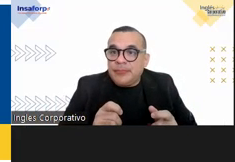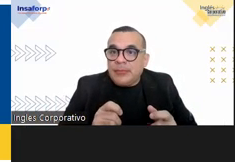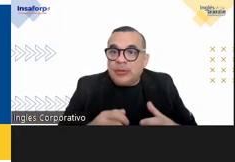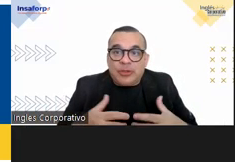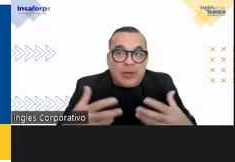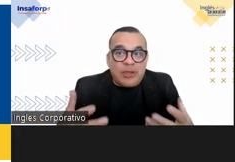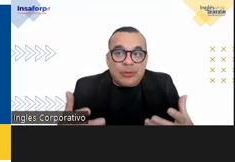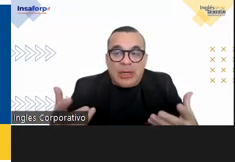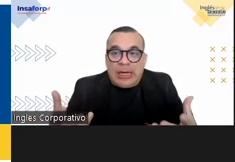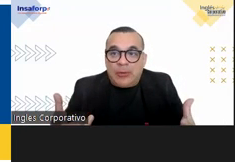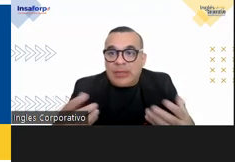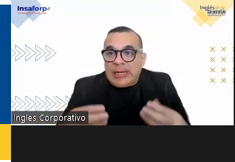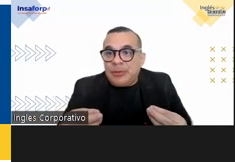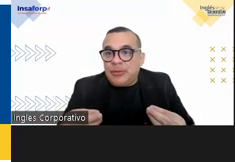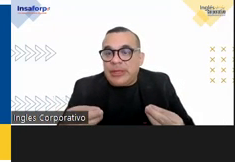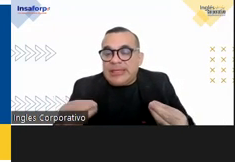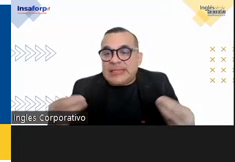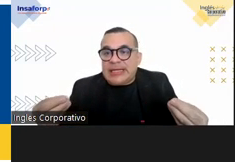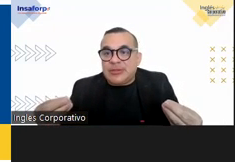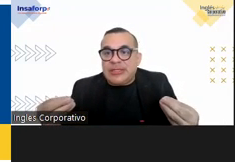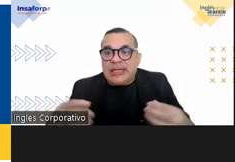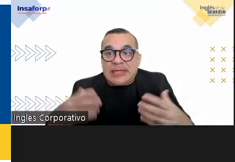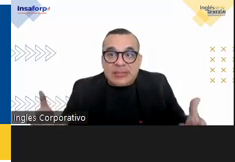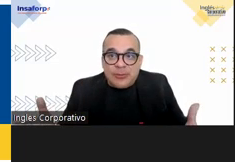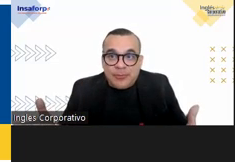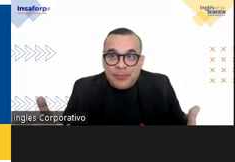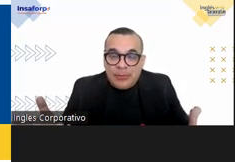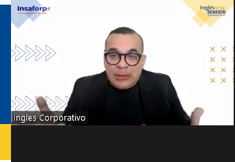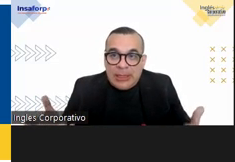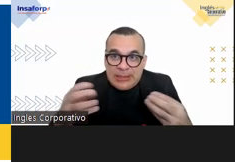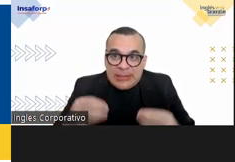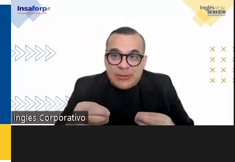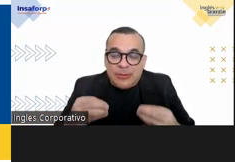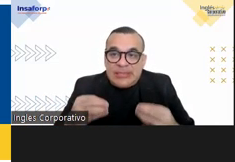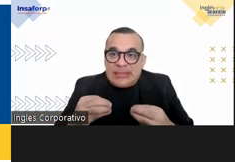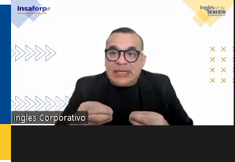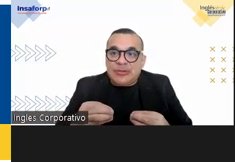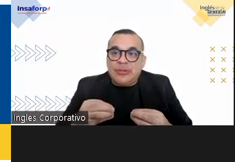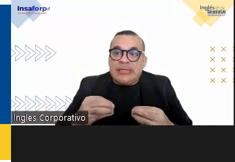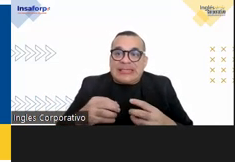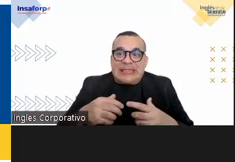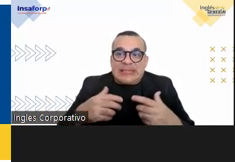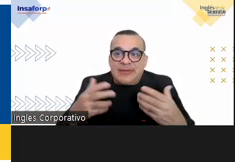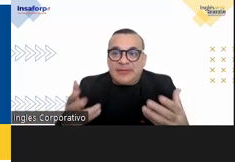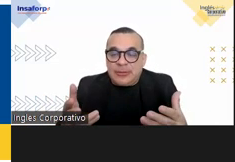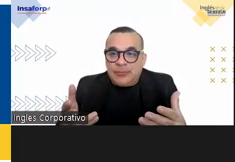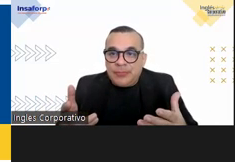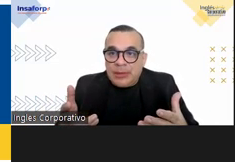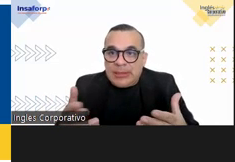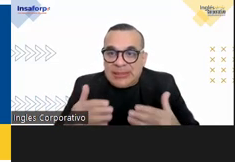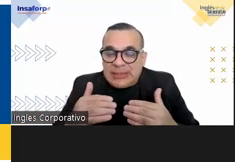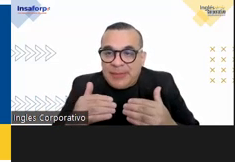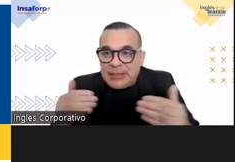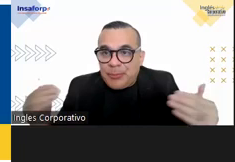instrumento, no de acuerdo a un cambio, en este caso, de liderazgo. El liderazgo, en este caso, está